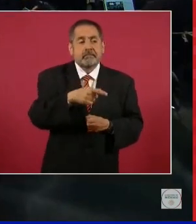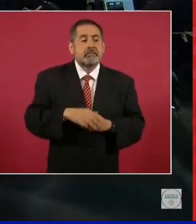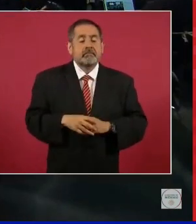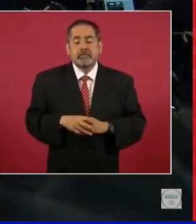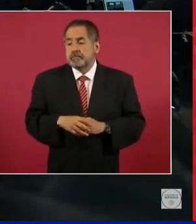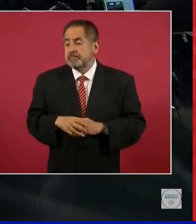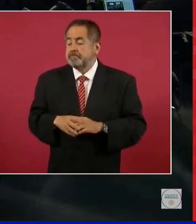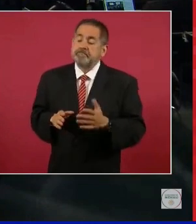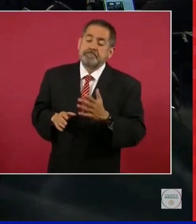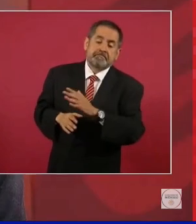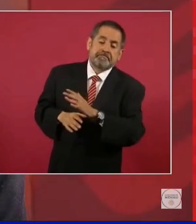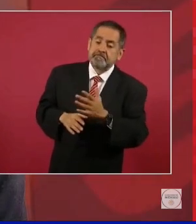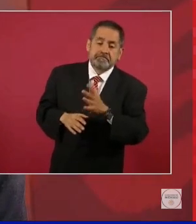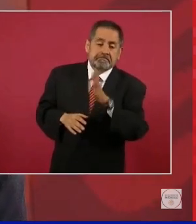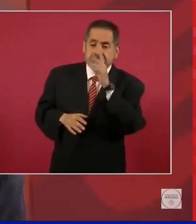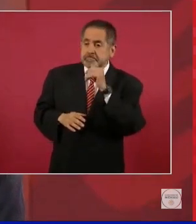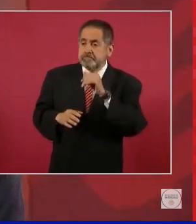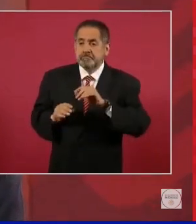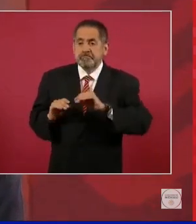declarar